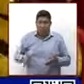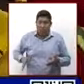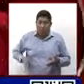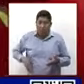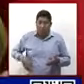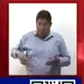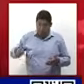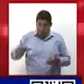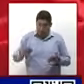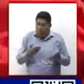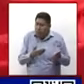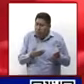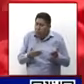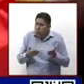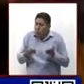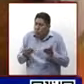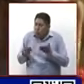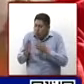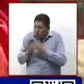hogar.